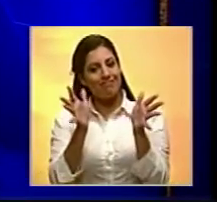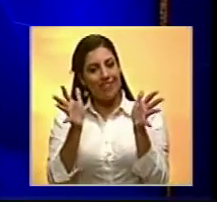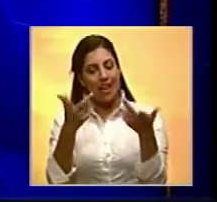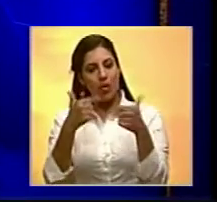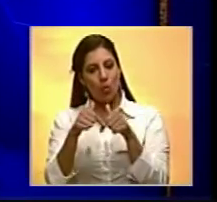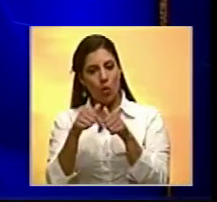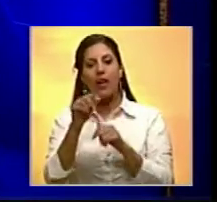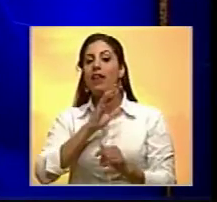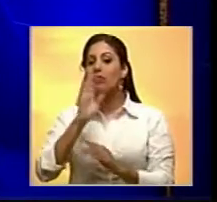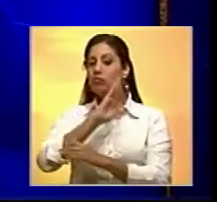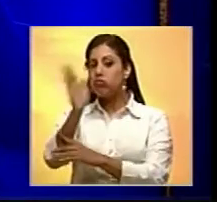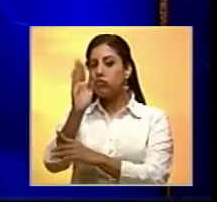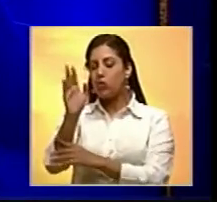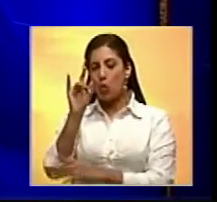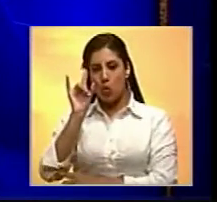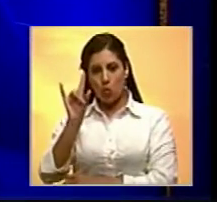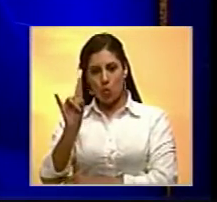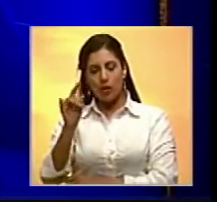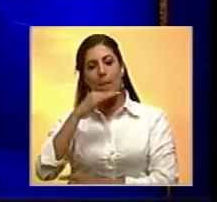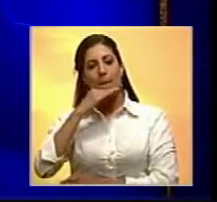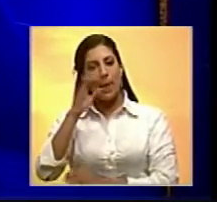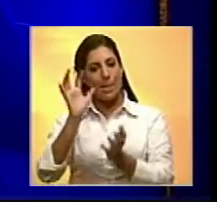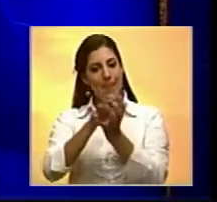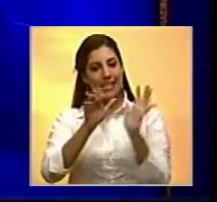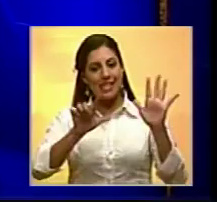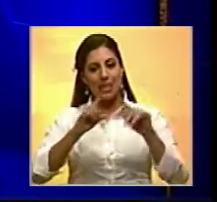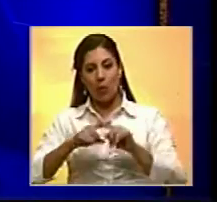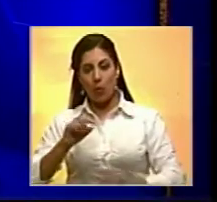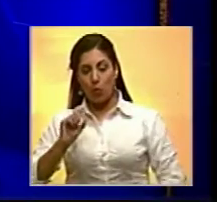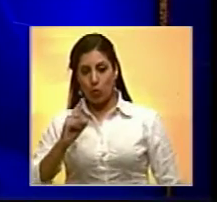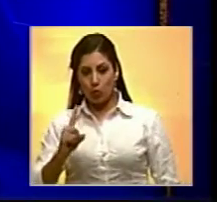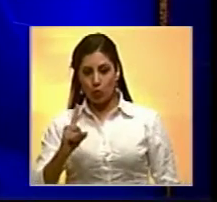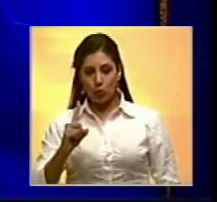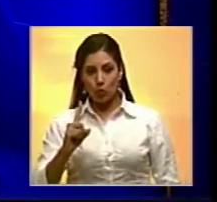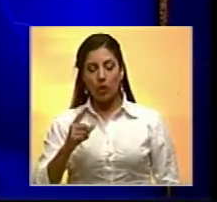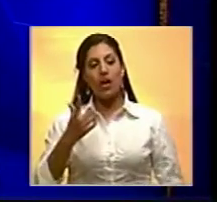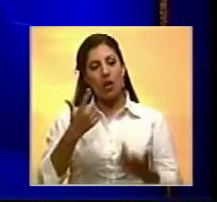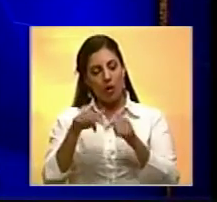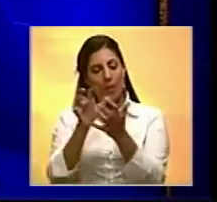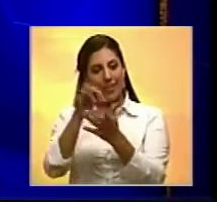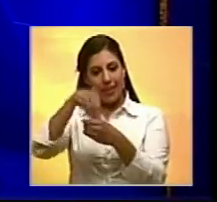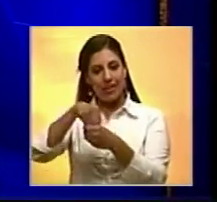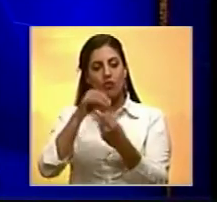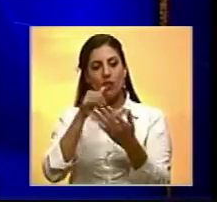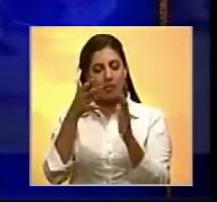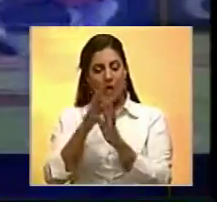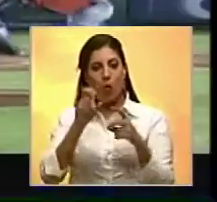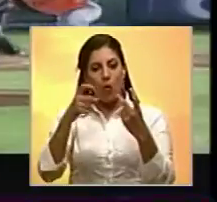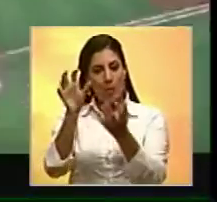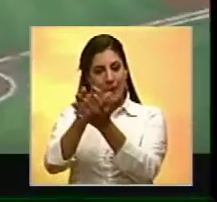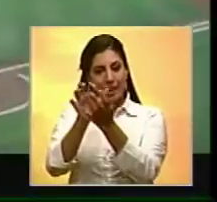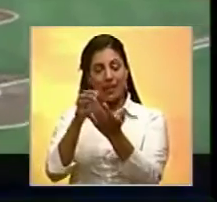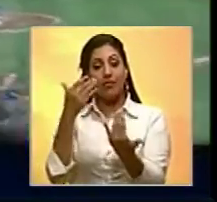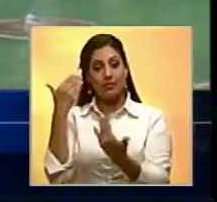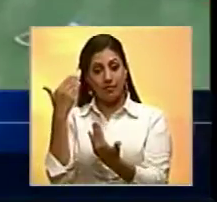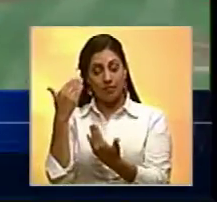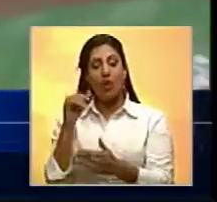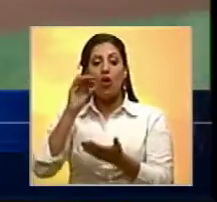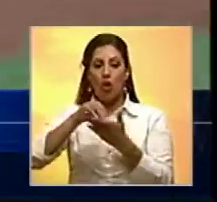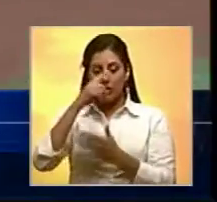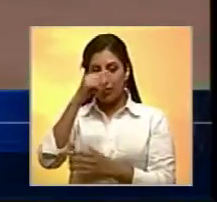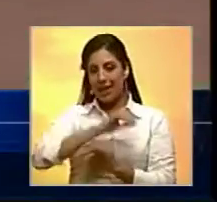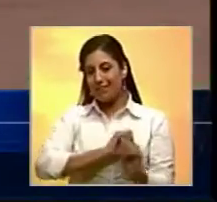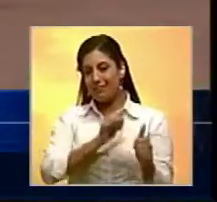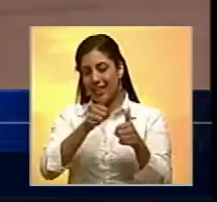campaña tras superar este lunes a Bravos de Margarita 7 carreras por 1 en Por la Mar. Nos vamos al Estadio Nueva Esparta. Los rapaces abrieron